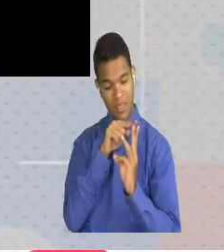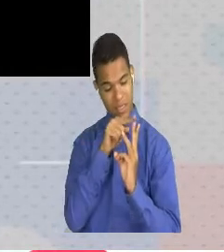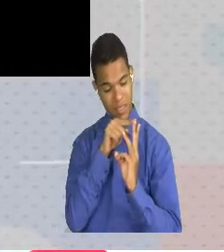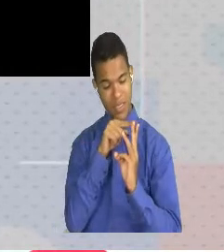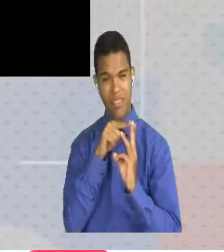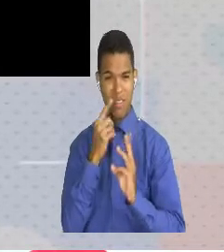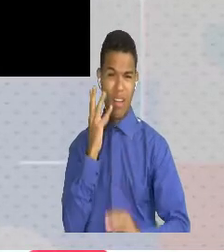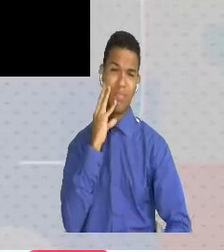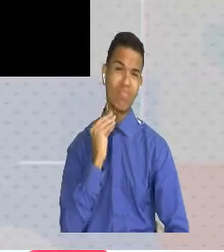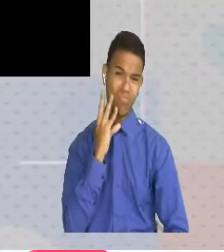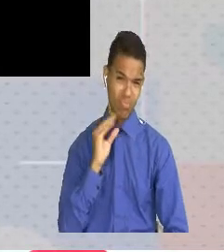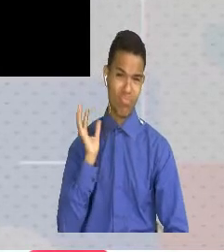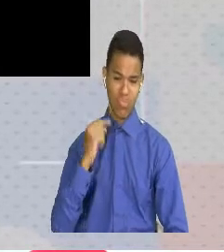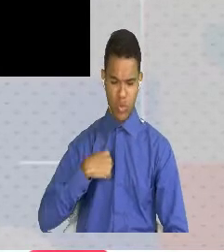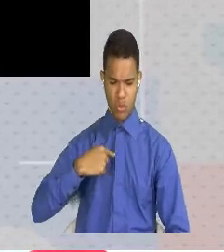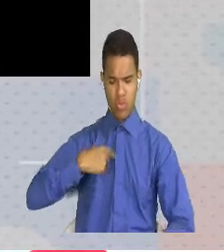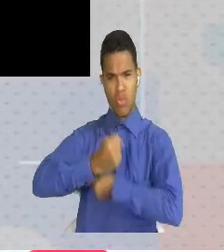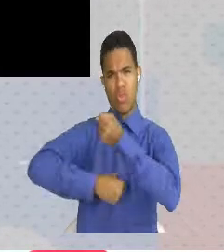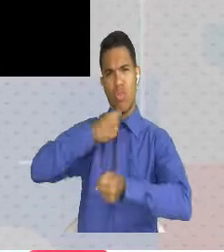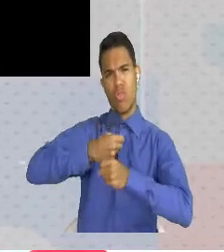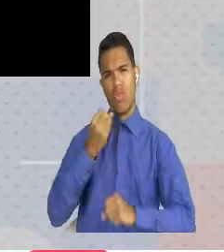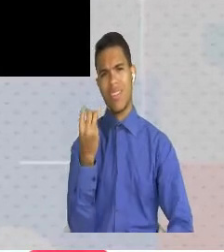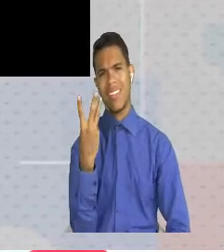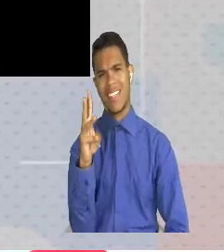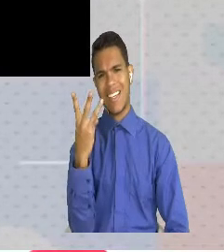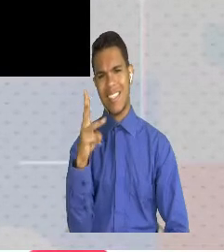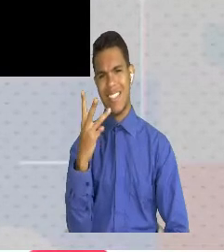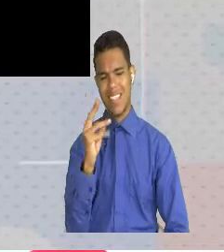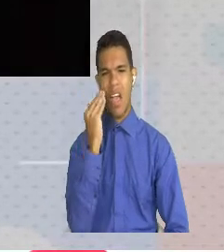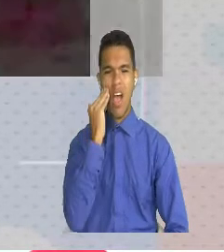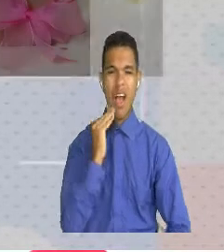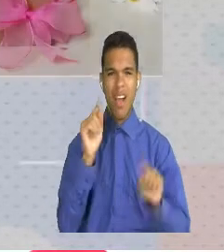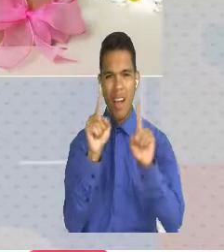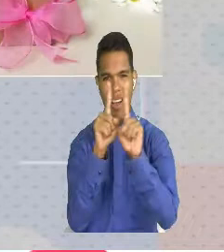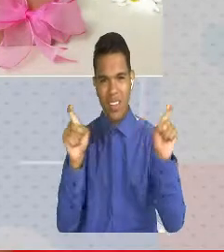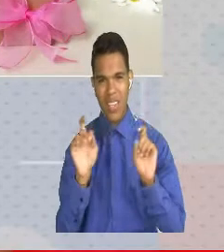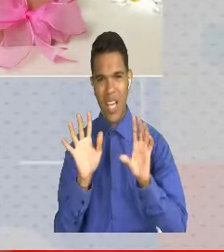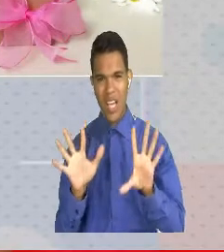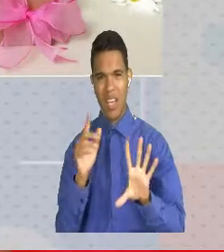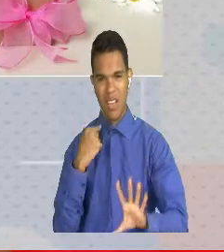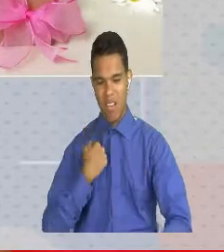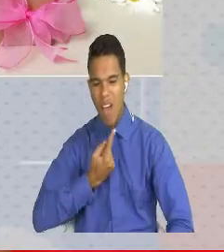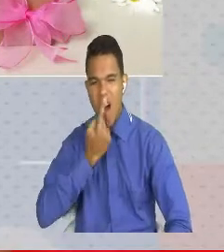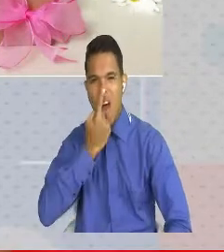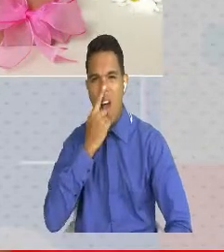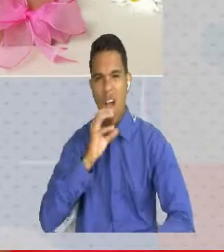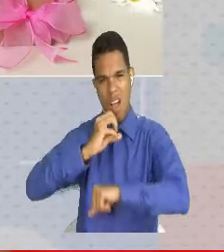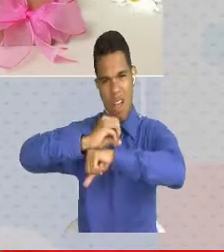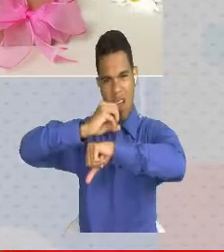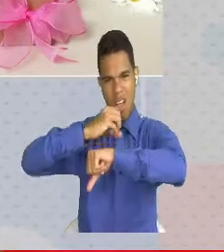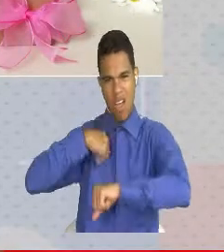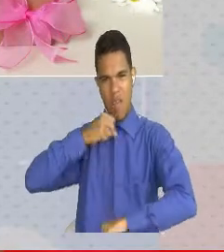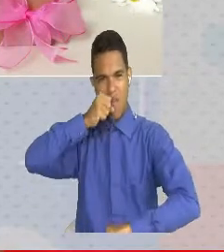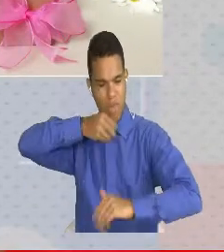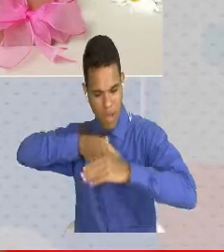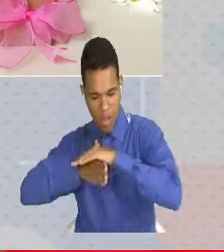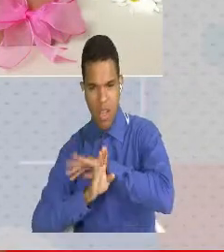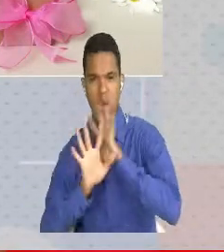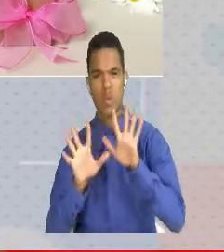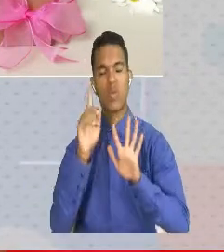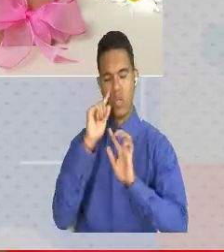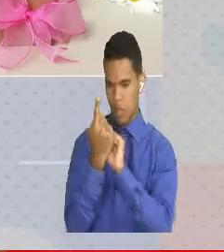campo. Yo ingresé a los 13 años al tema de la juventud pues en las organizaciones en Barranca Bermeja y ahí fue donde los